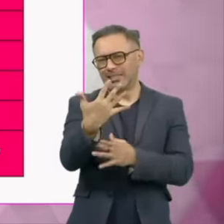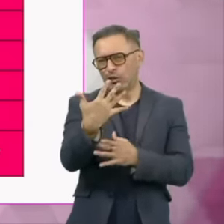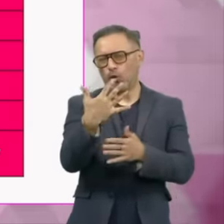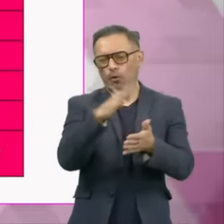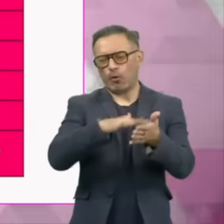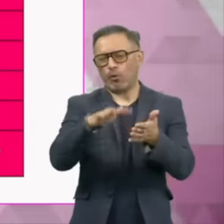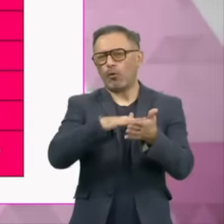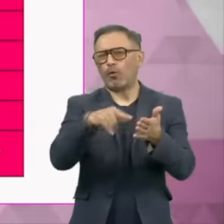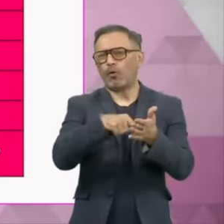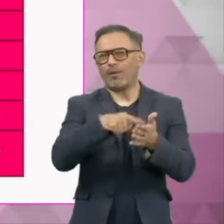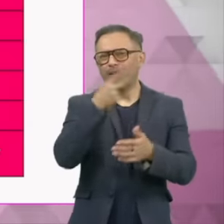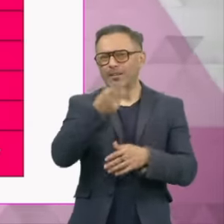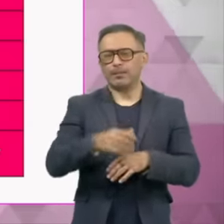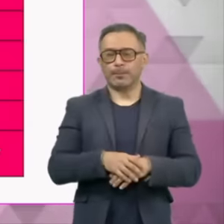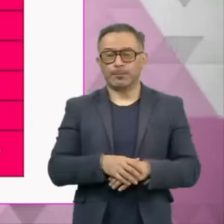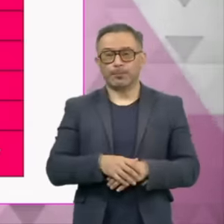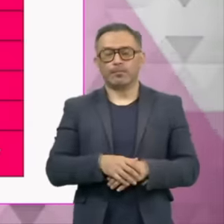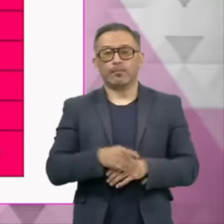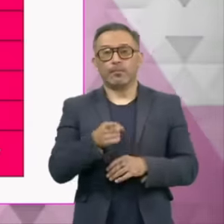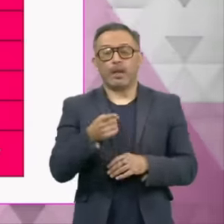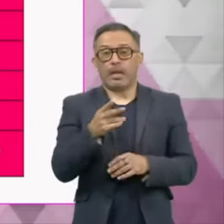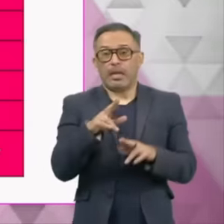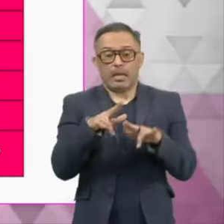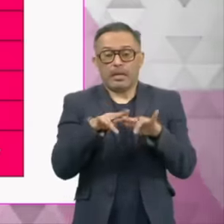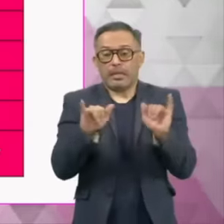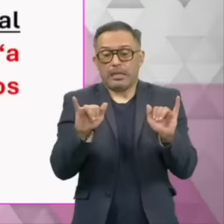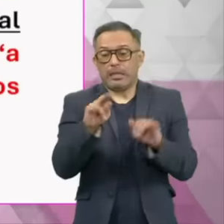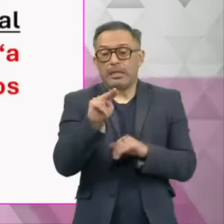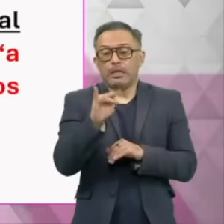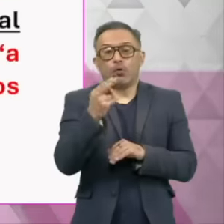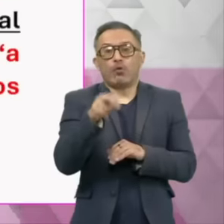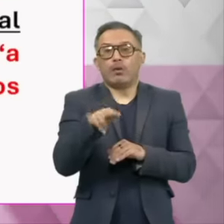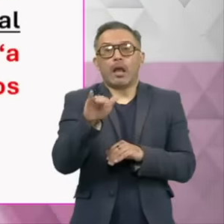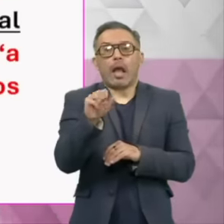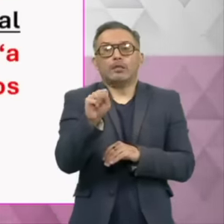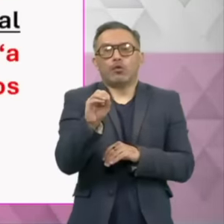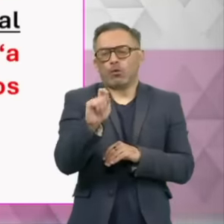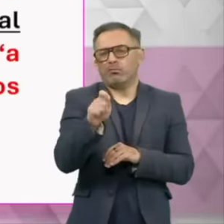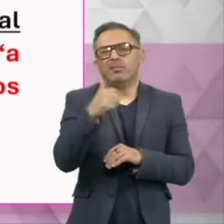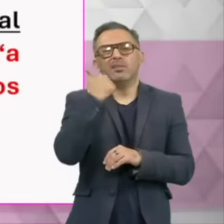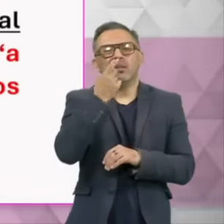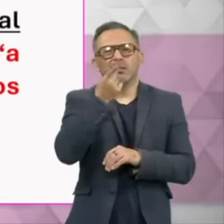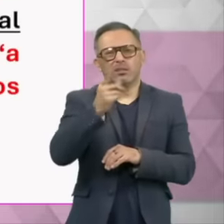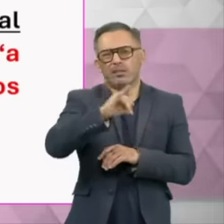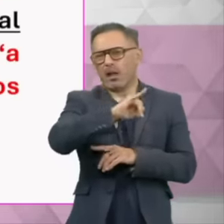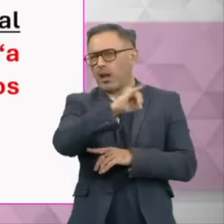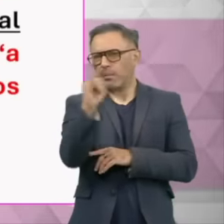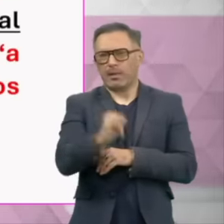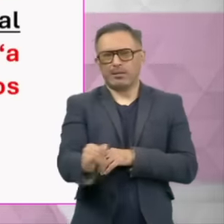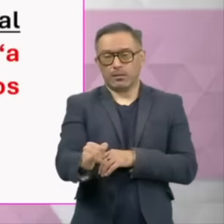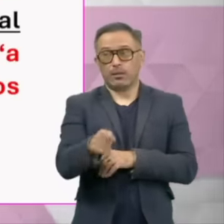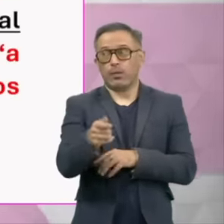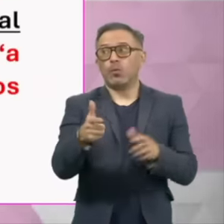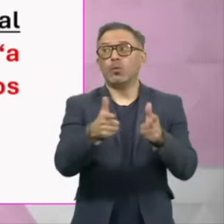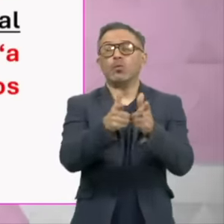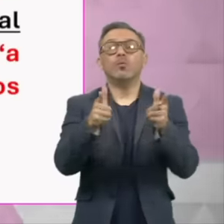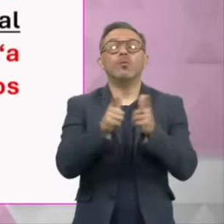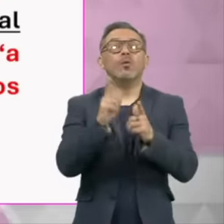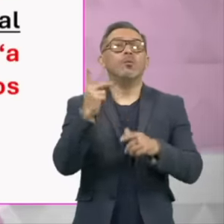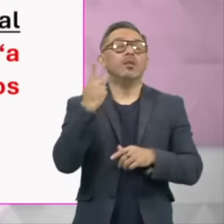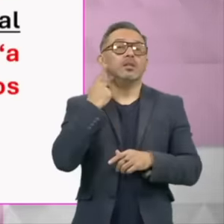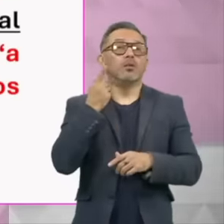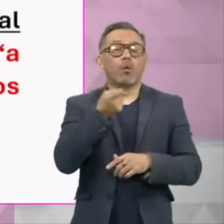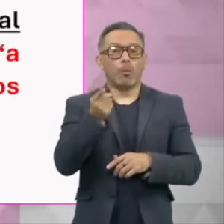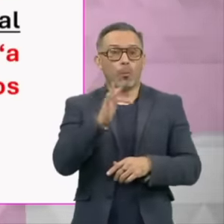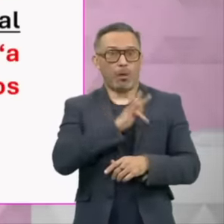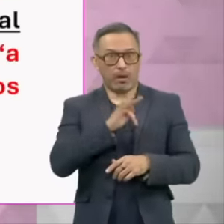ningún caso, o sea, nunca, un partido político podrá contar con un número de